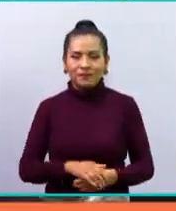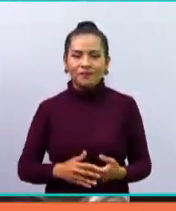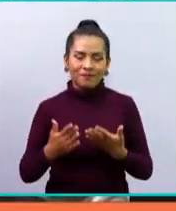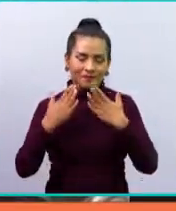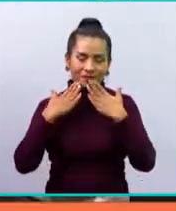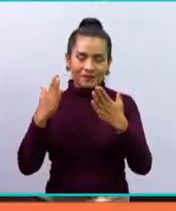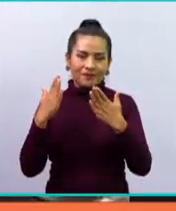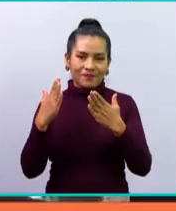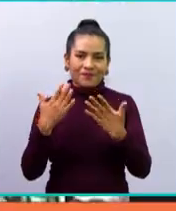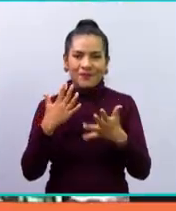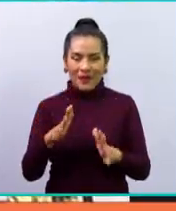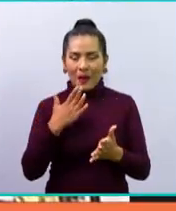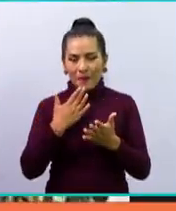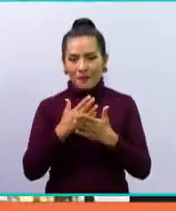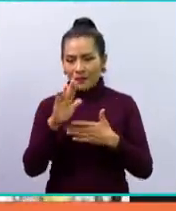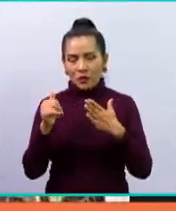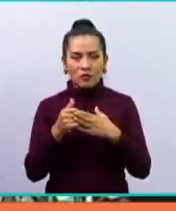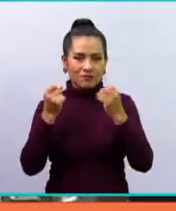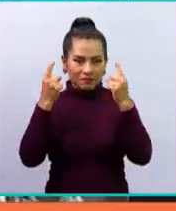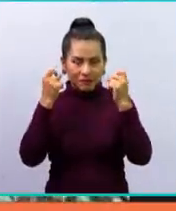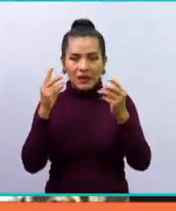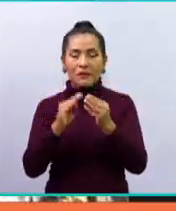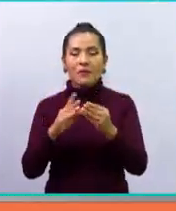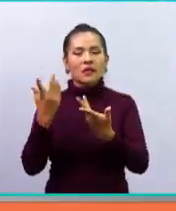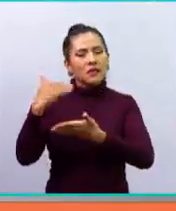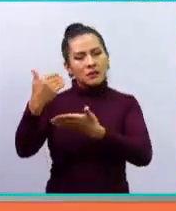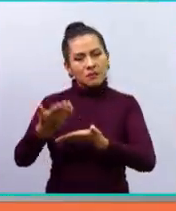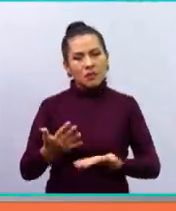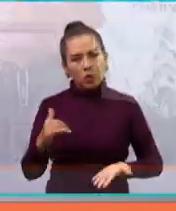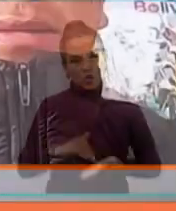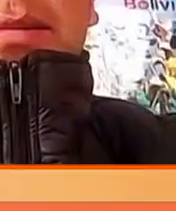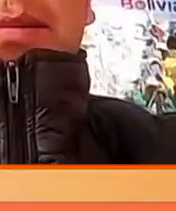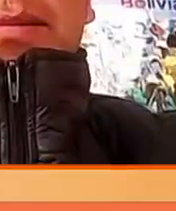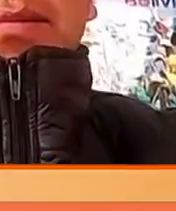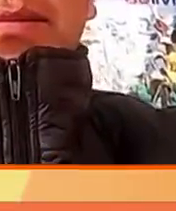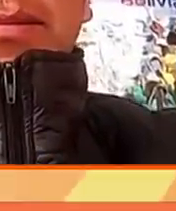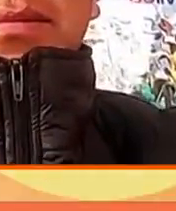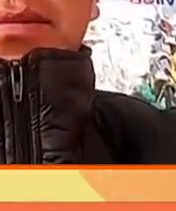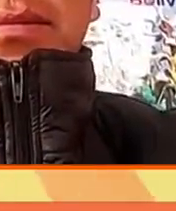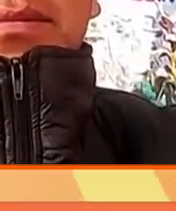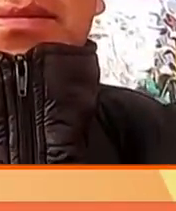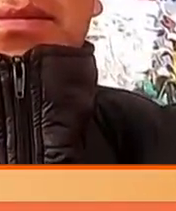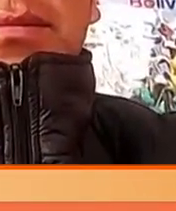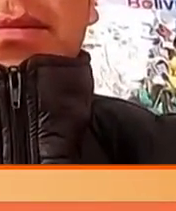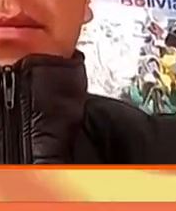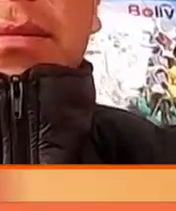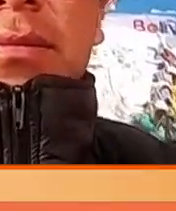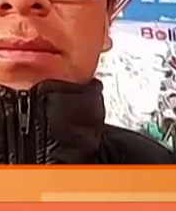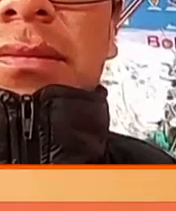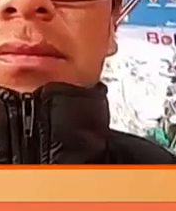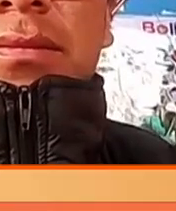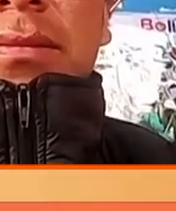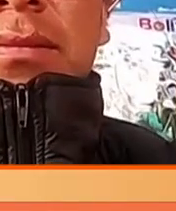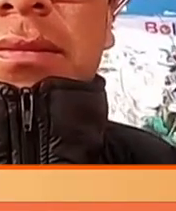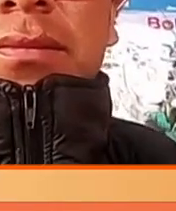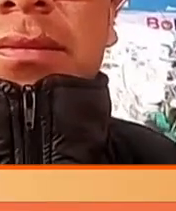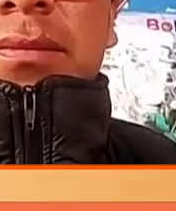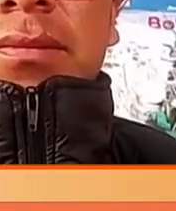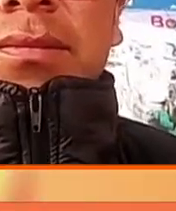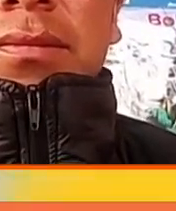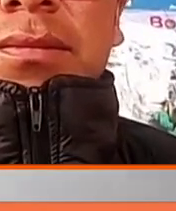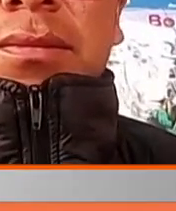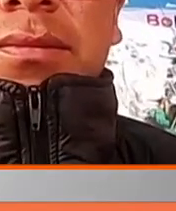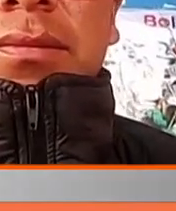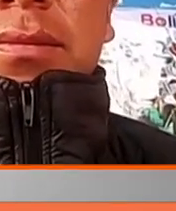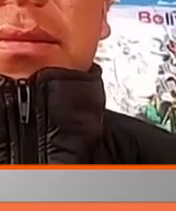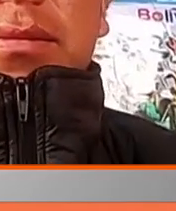Perfecto, muchísimas gracias, Franklin. Entonces, una invitación, por favor, para que la gente pueda asistir a este Festival de Bandas y recordar que Bolivia TV